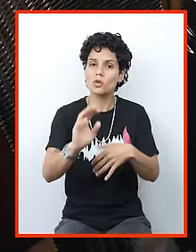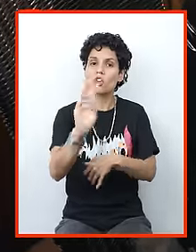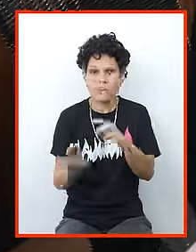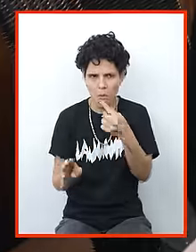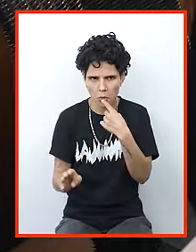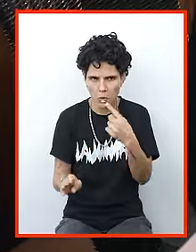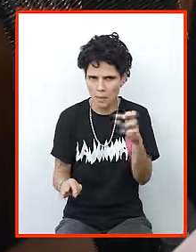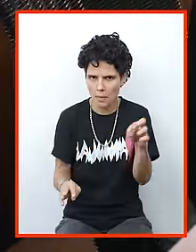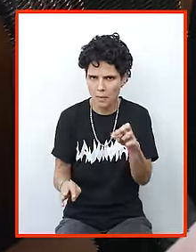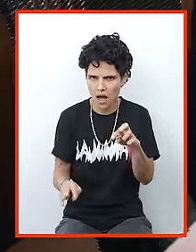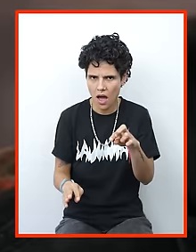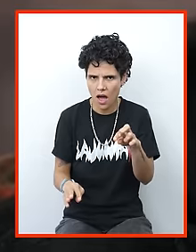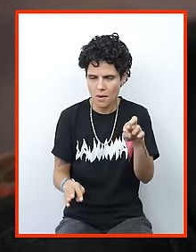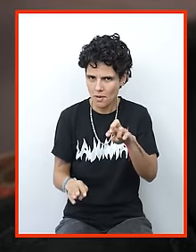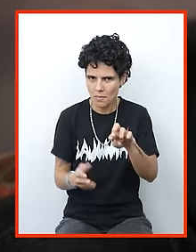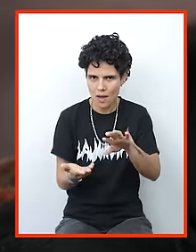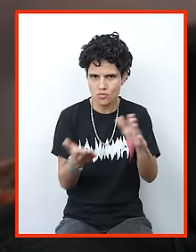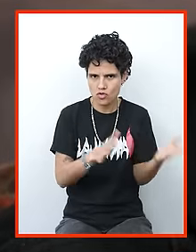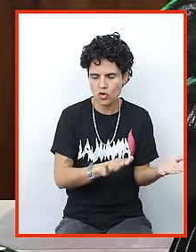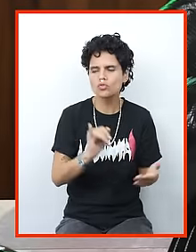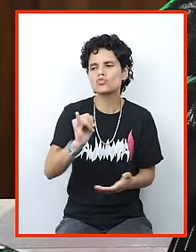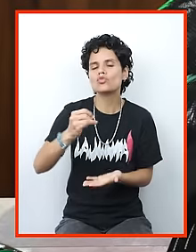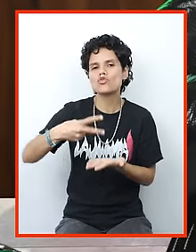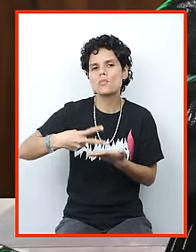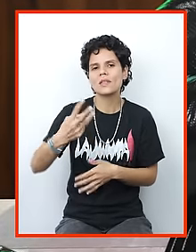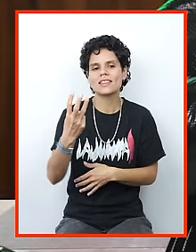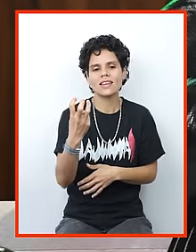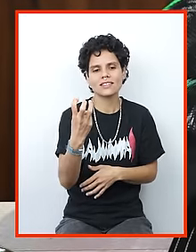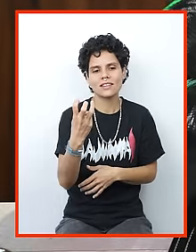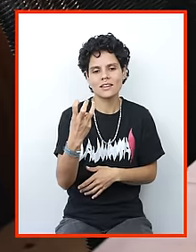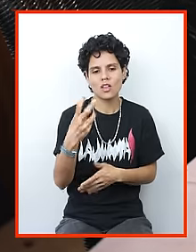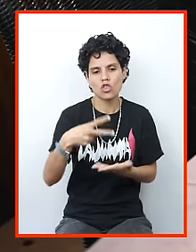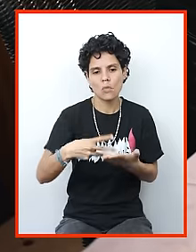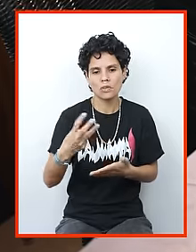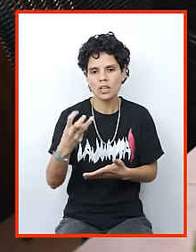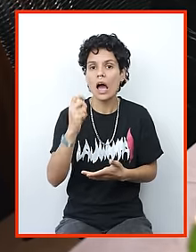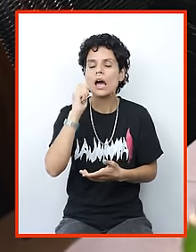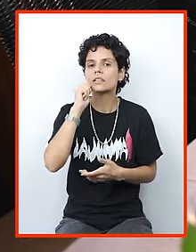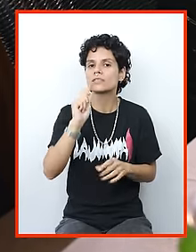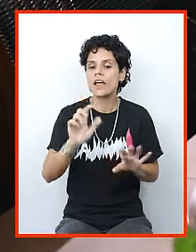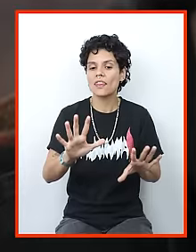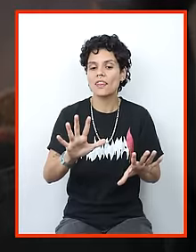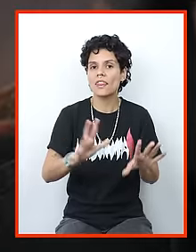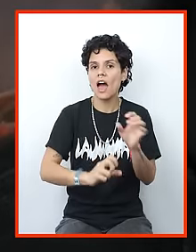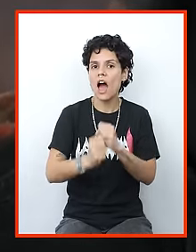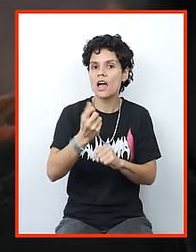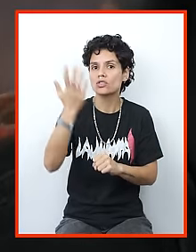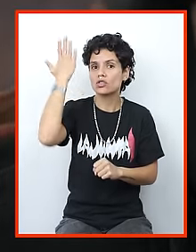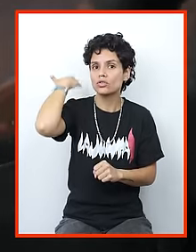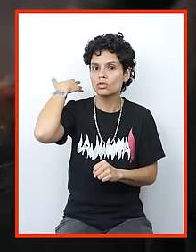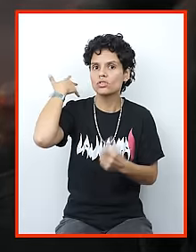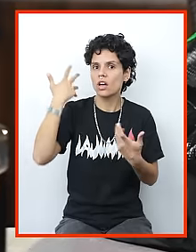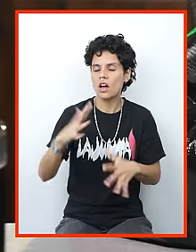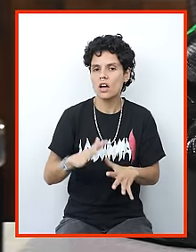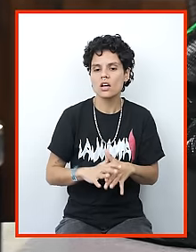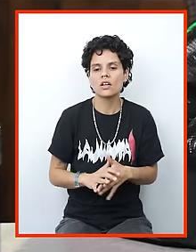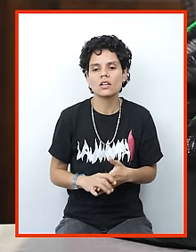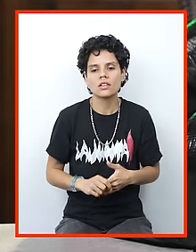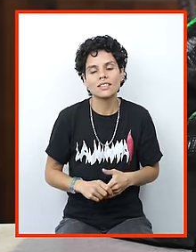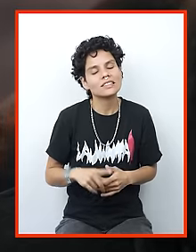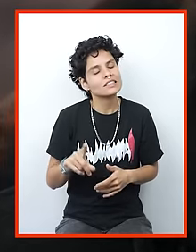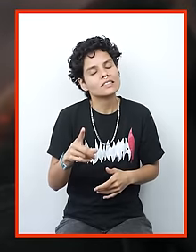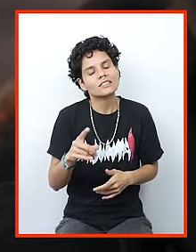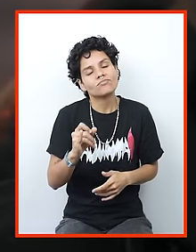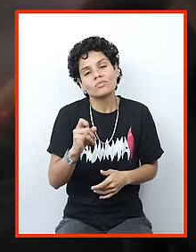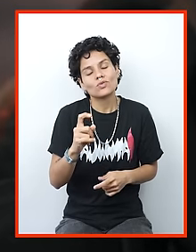tercero básico. ¿Tu favorito fue eso? Sí, el 2013. ¿El 2013? Ah, o sea, hace 10 años ya. No alcanzó a ver nada de esto. Nada